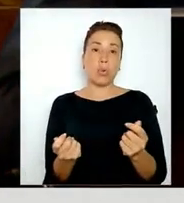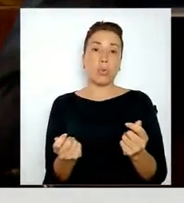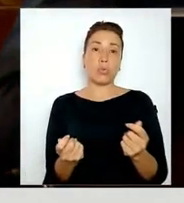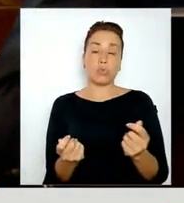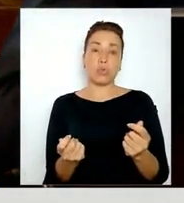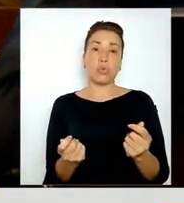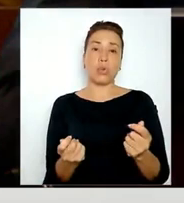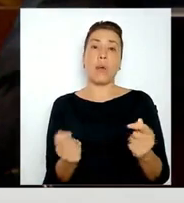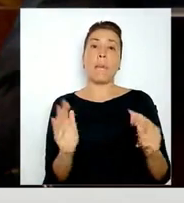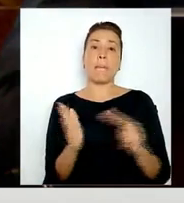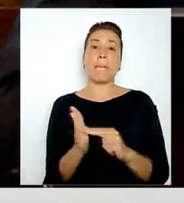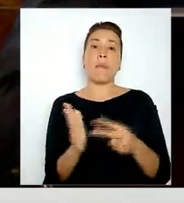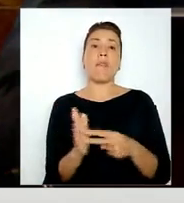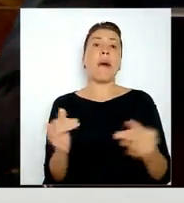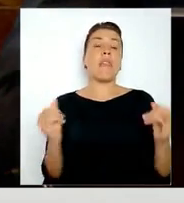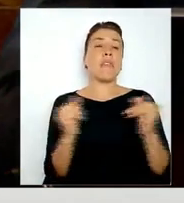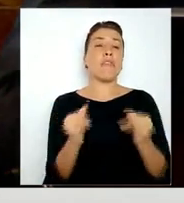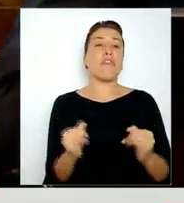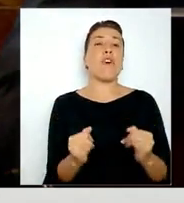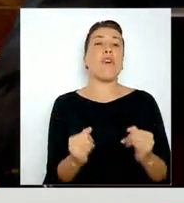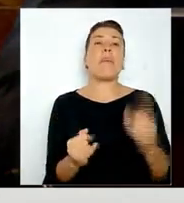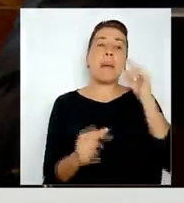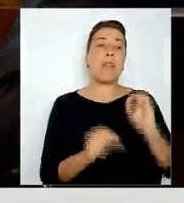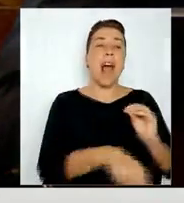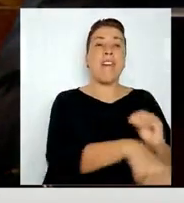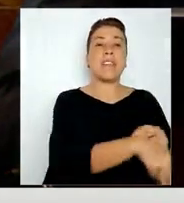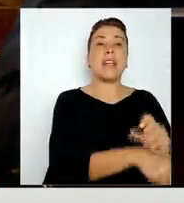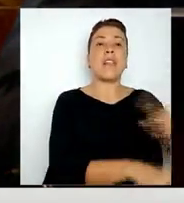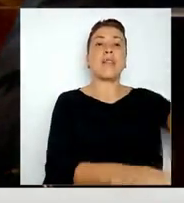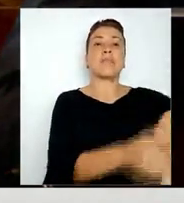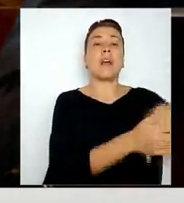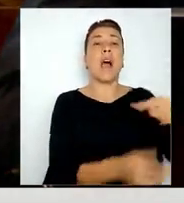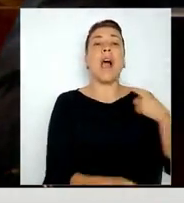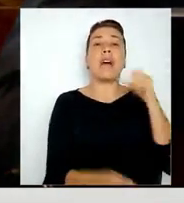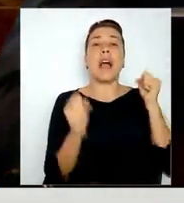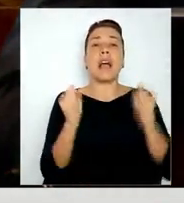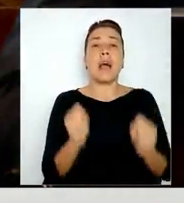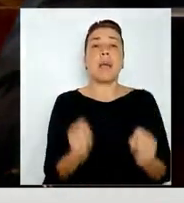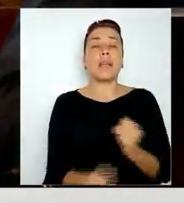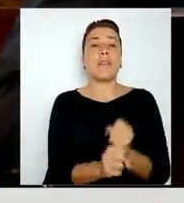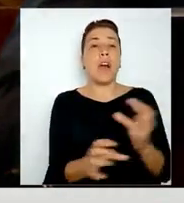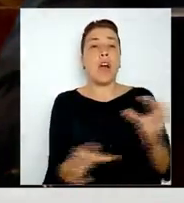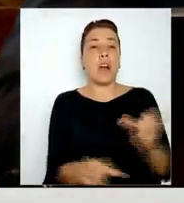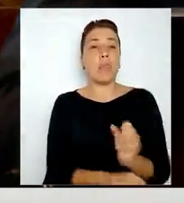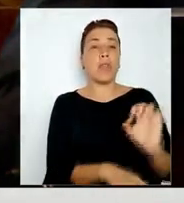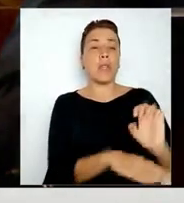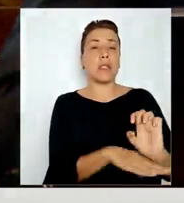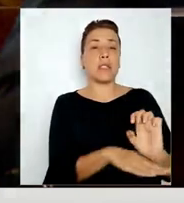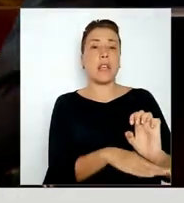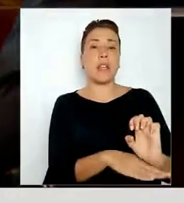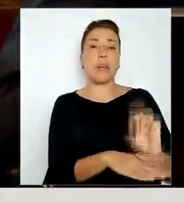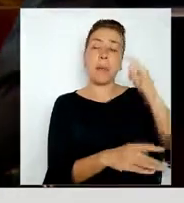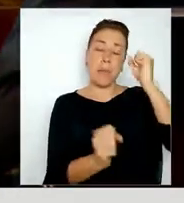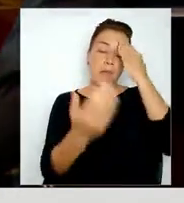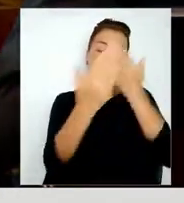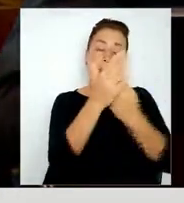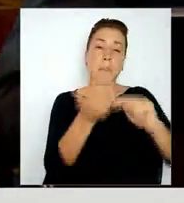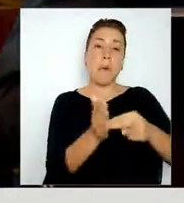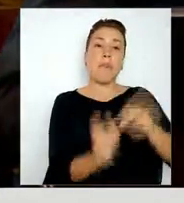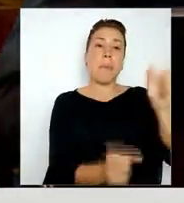procedimiento que hoy está afectando la capacidad y efectividad del Estado para enfrentar el problema de la migración irregular